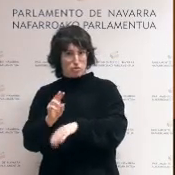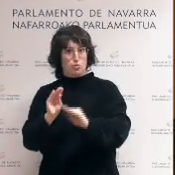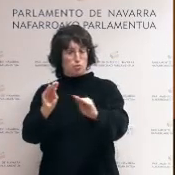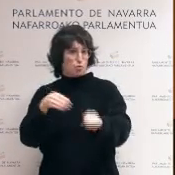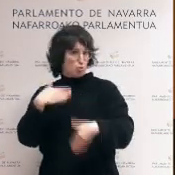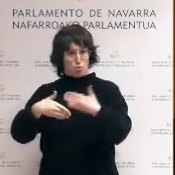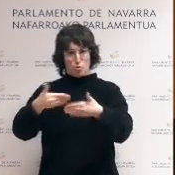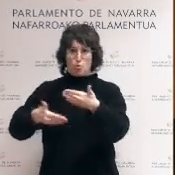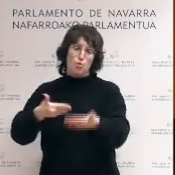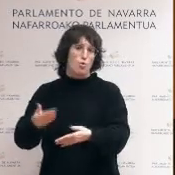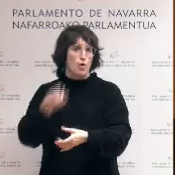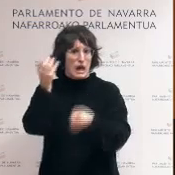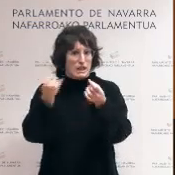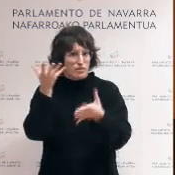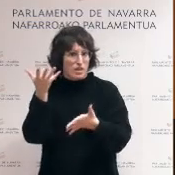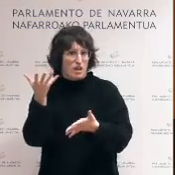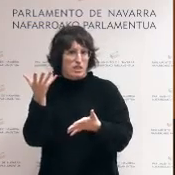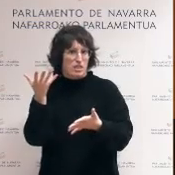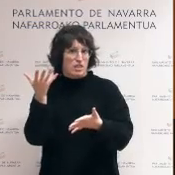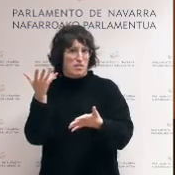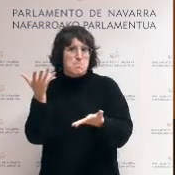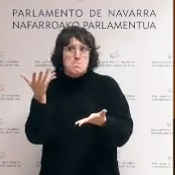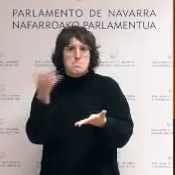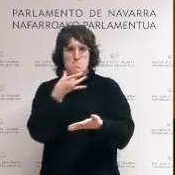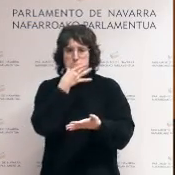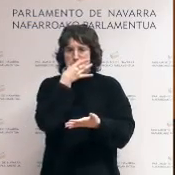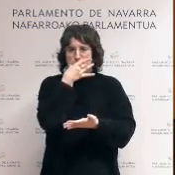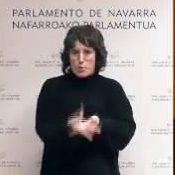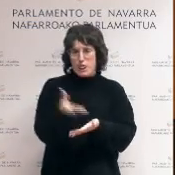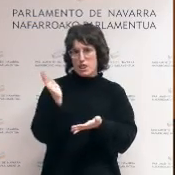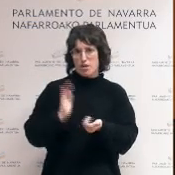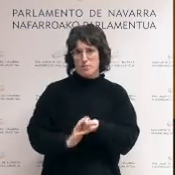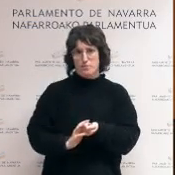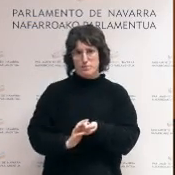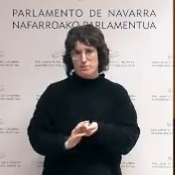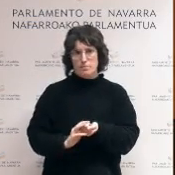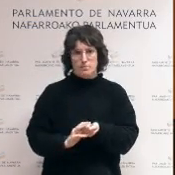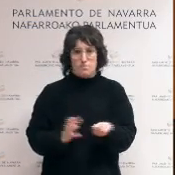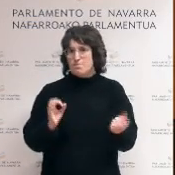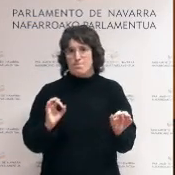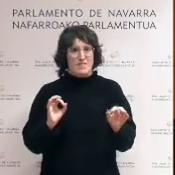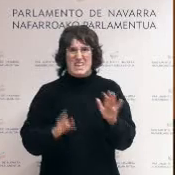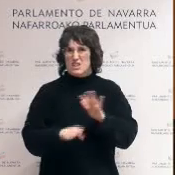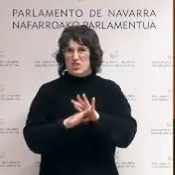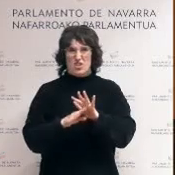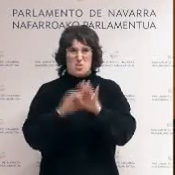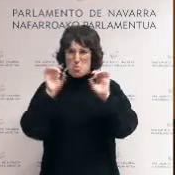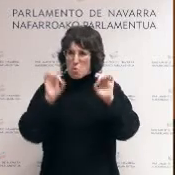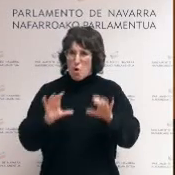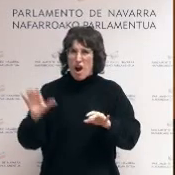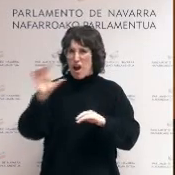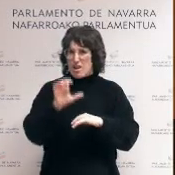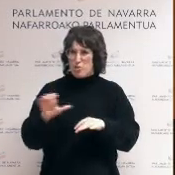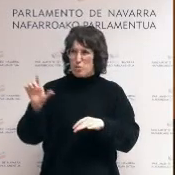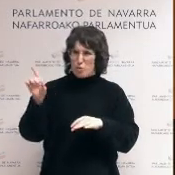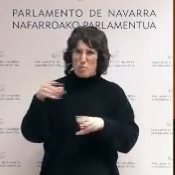diaria, es una auténtica vergüenza. Es seguir lo que hace Europa.